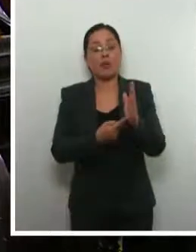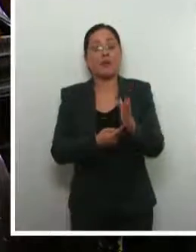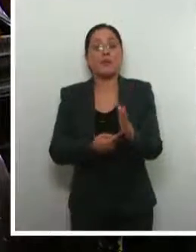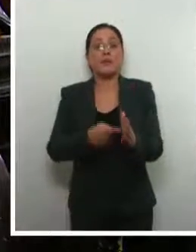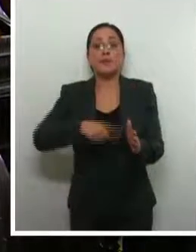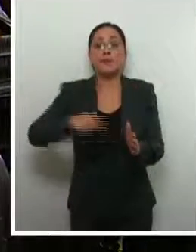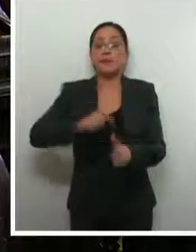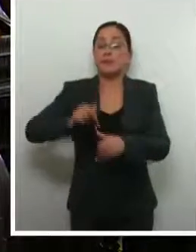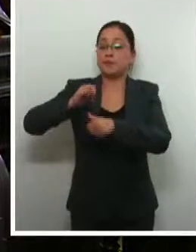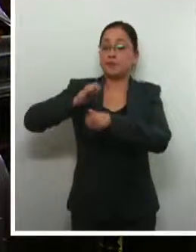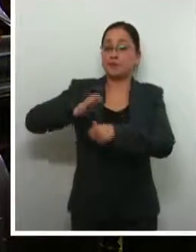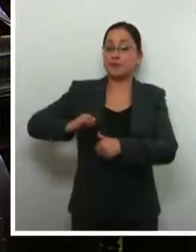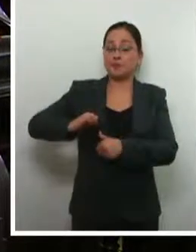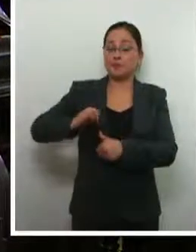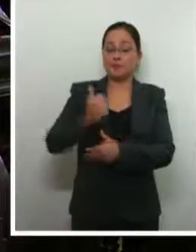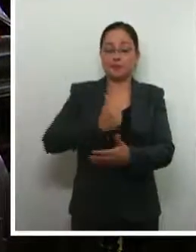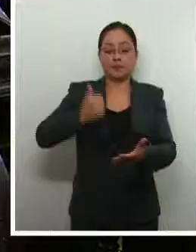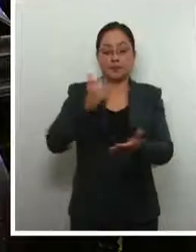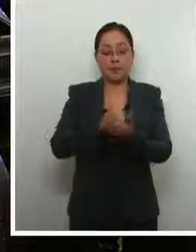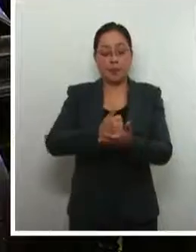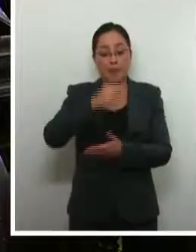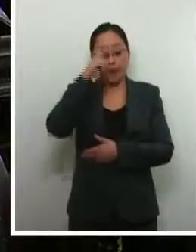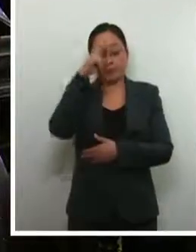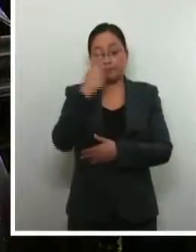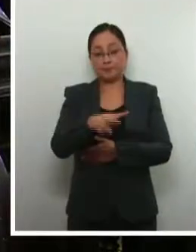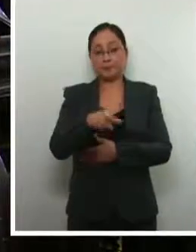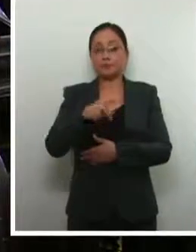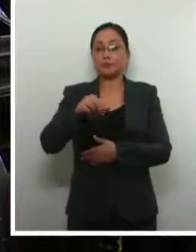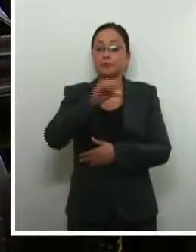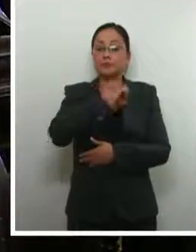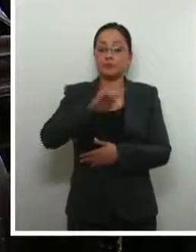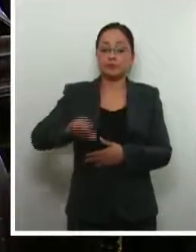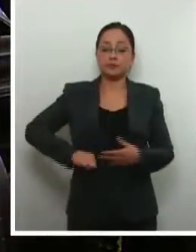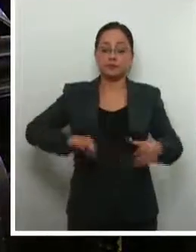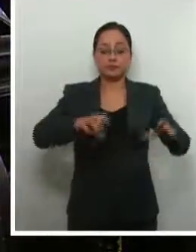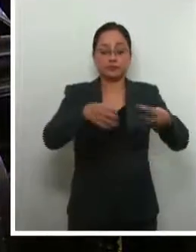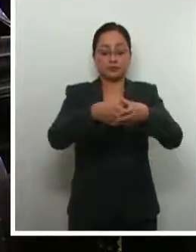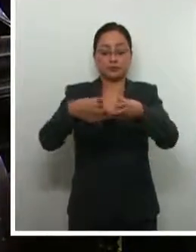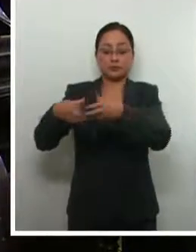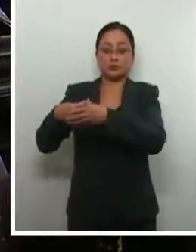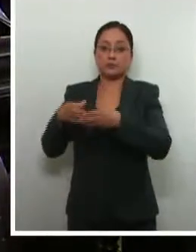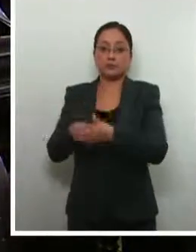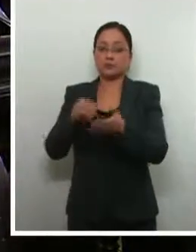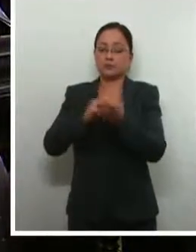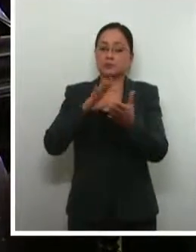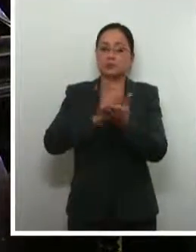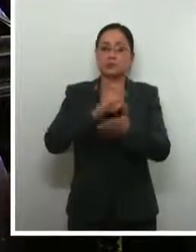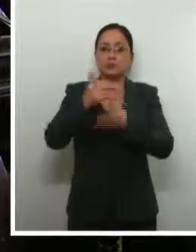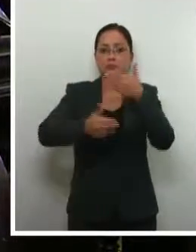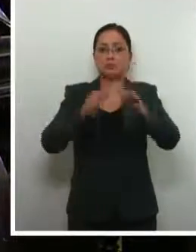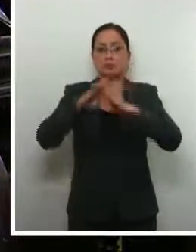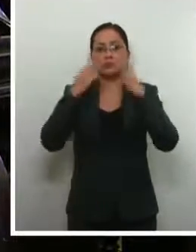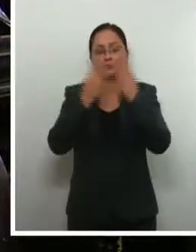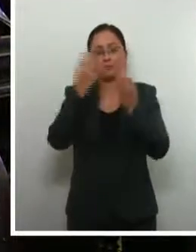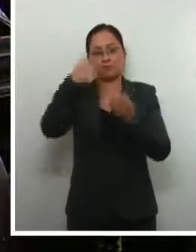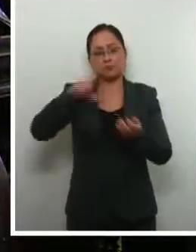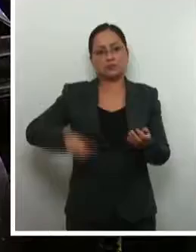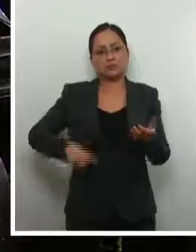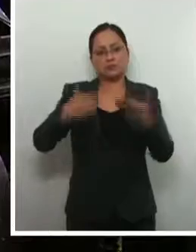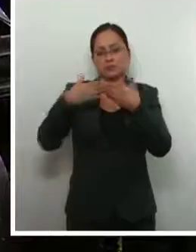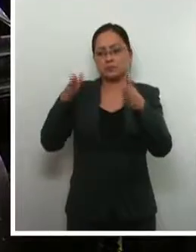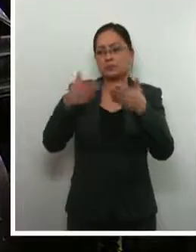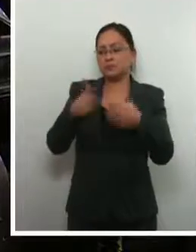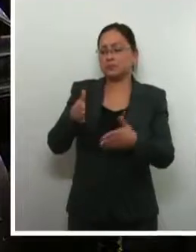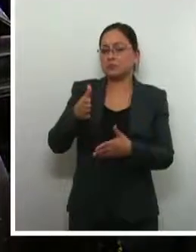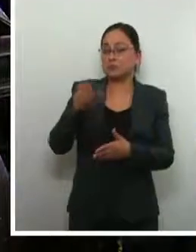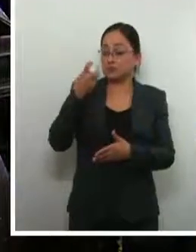las autoridades de la ciudad y las alcaldías establecerán procedimientos y formas de gobierno abierto